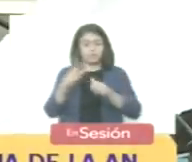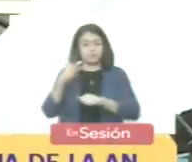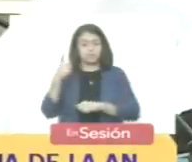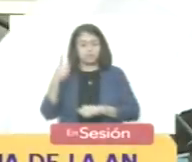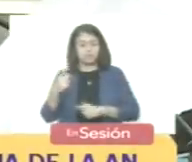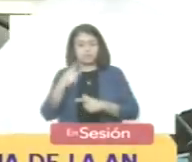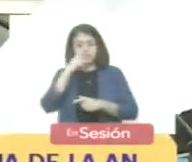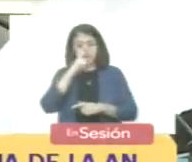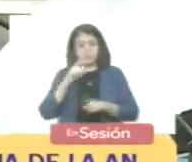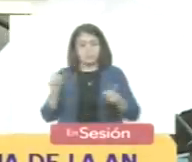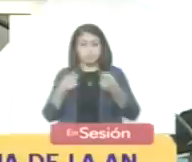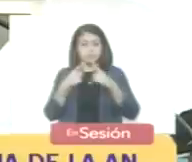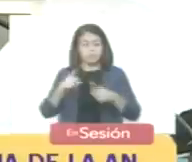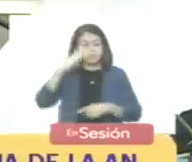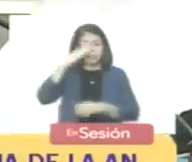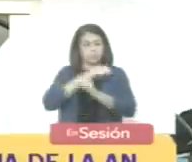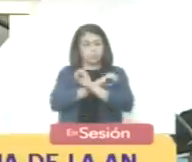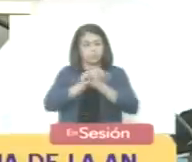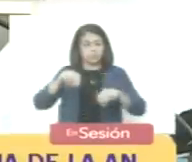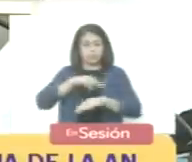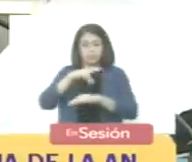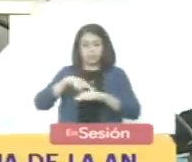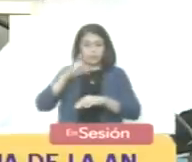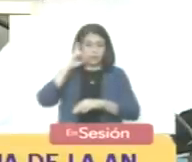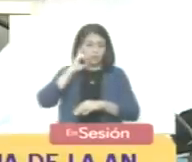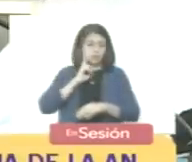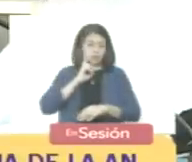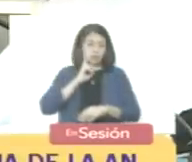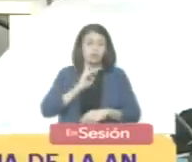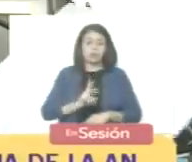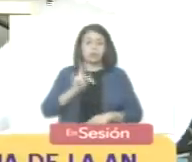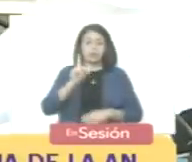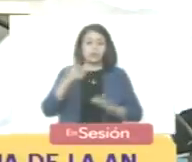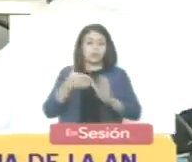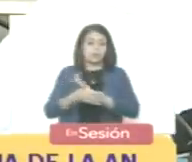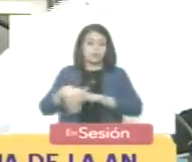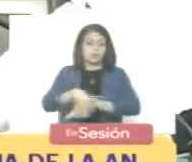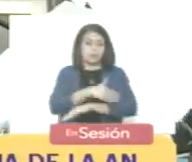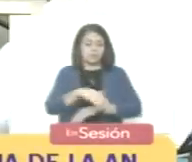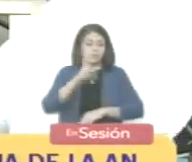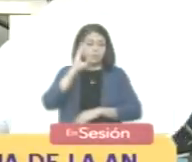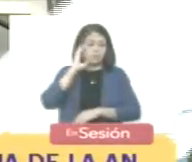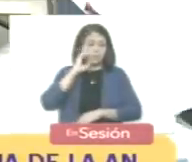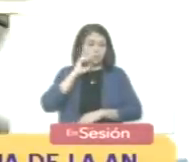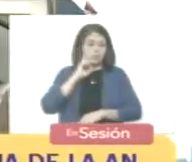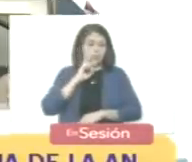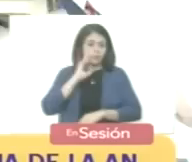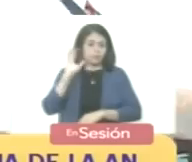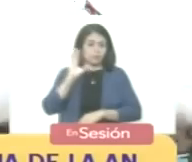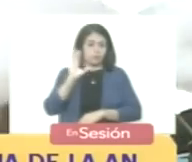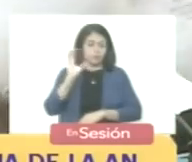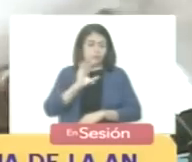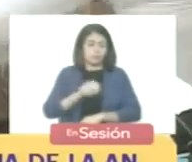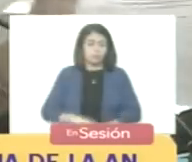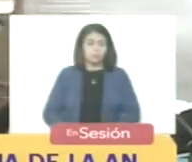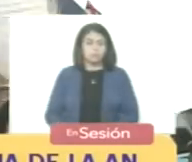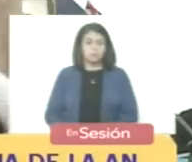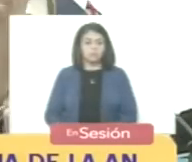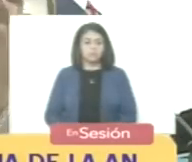81º aniversario de la Guardia Nacional Bolivariana en la Avenida Bolívar de la ciudad de